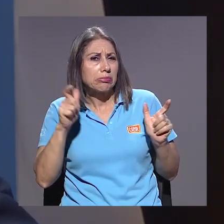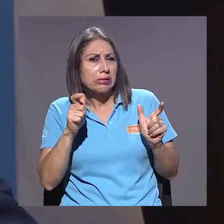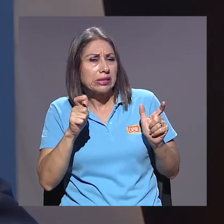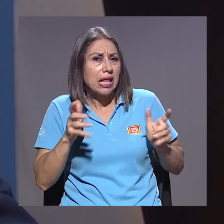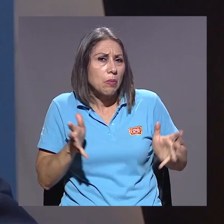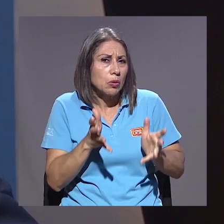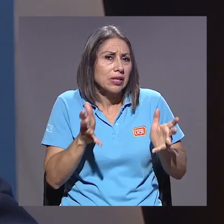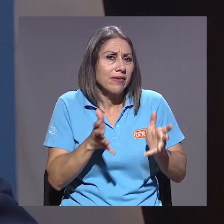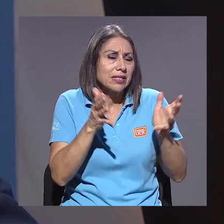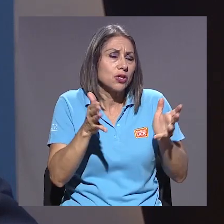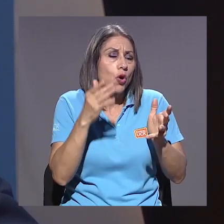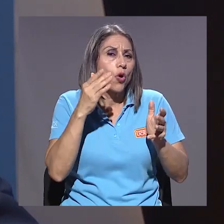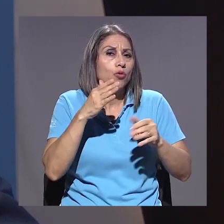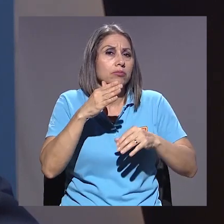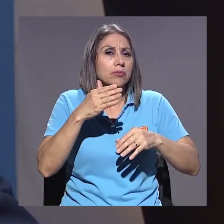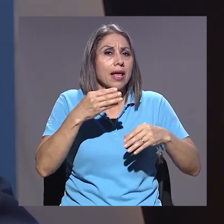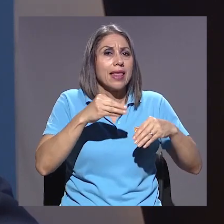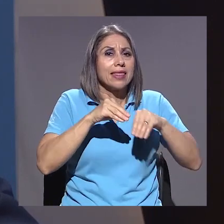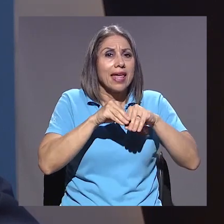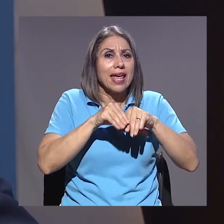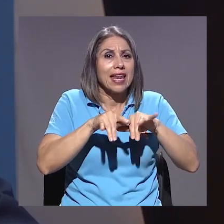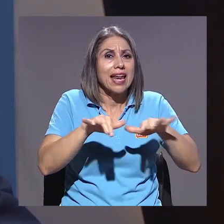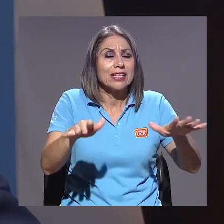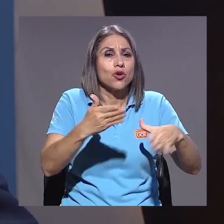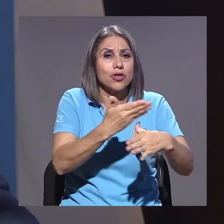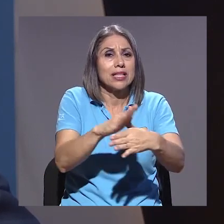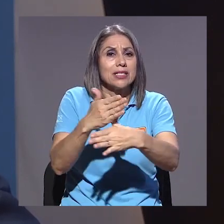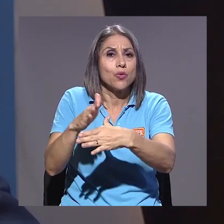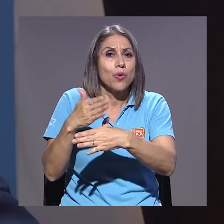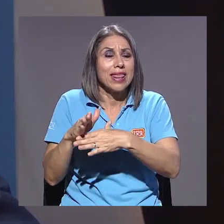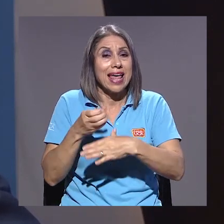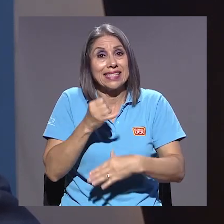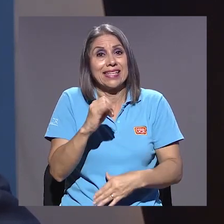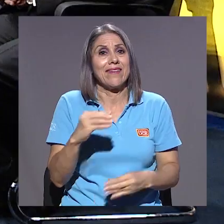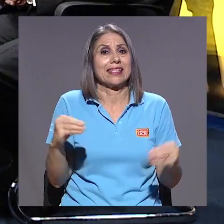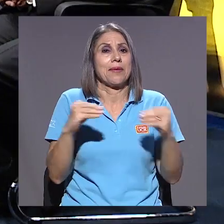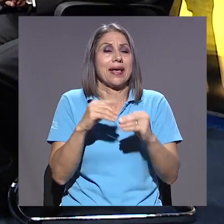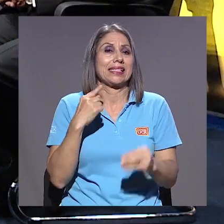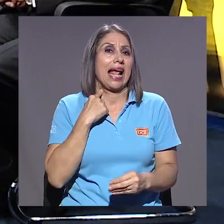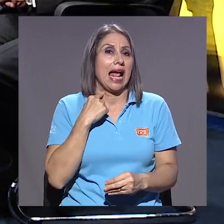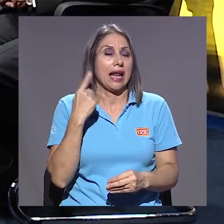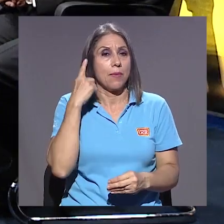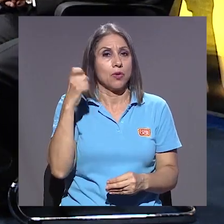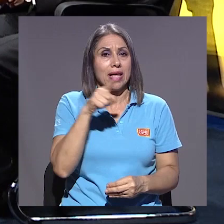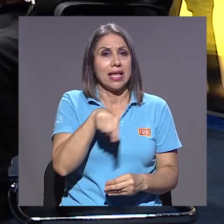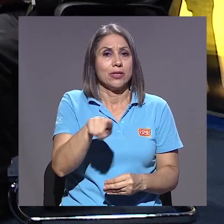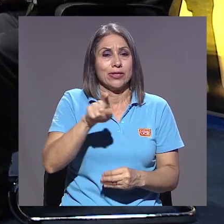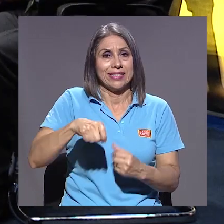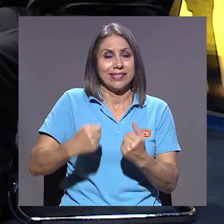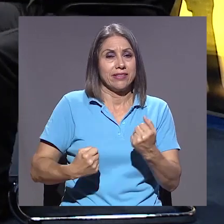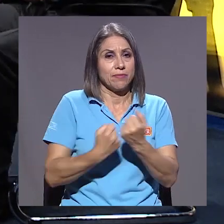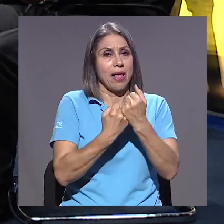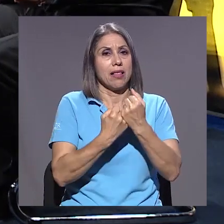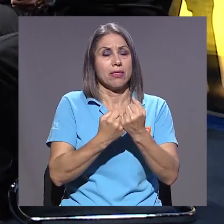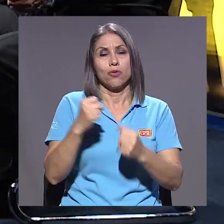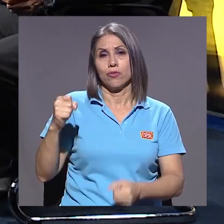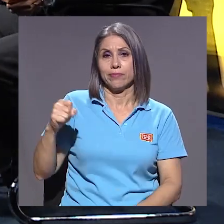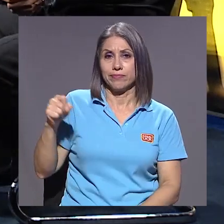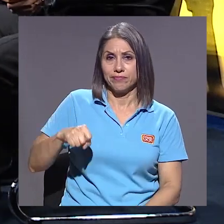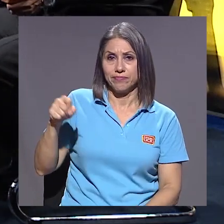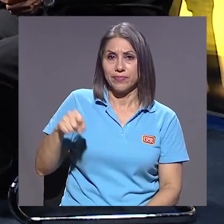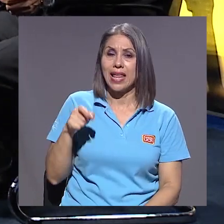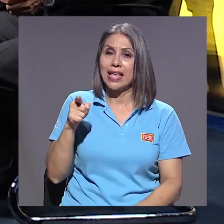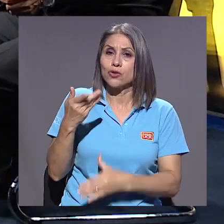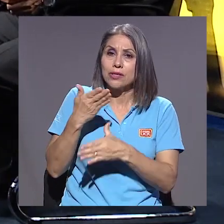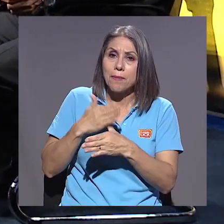si su energía va a ser más cara, porque tienen que tener el respaldo. Ahí lo que hay que, sí, ¿verdad? Bueno, es parte de lo que